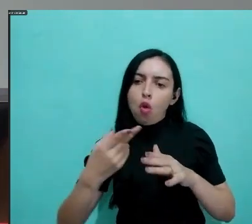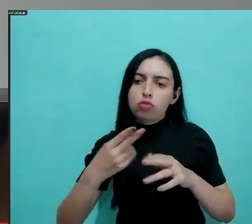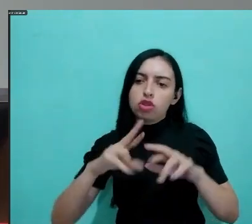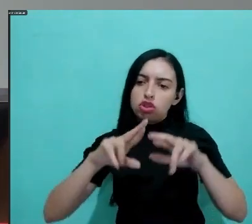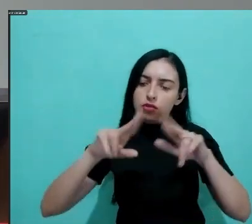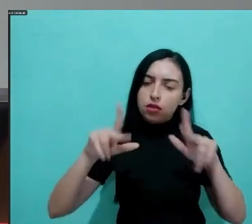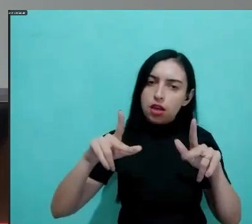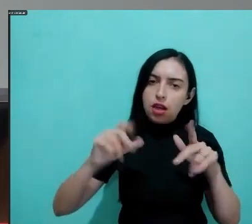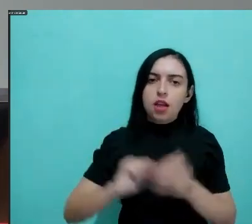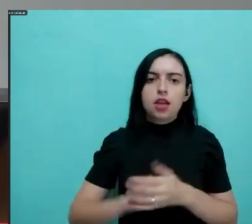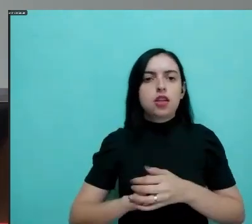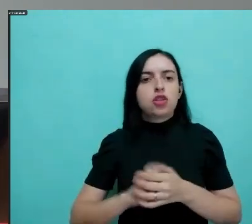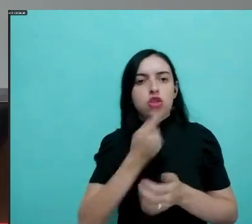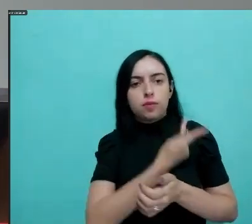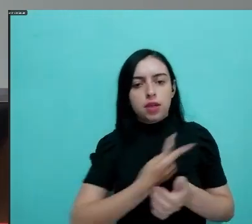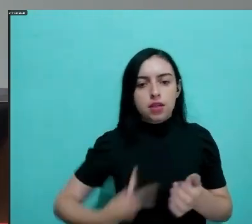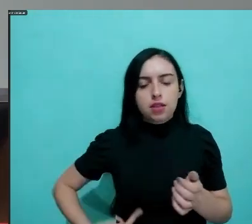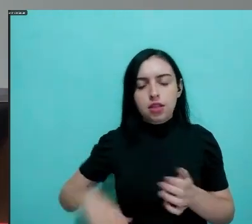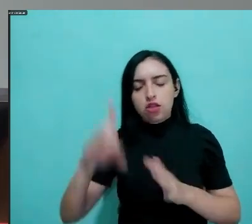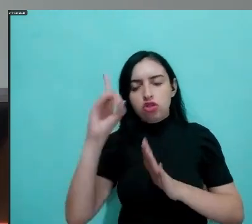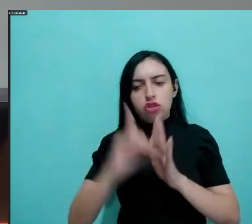una mayoría de